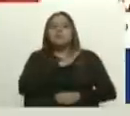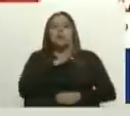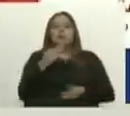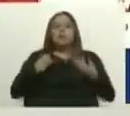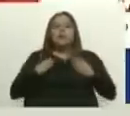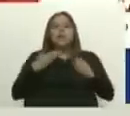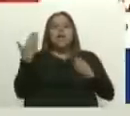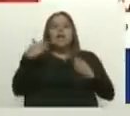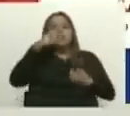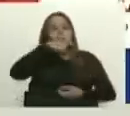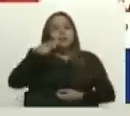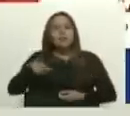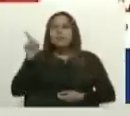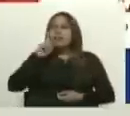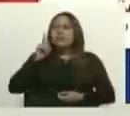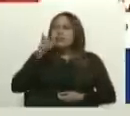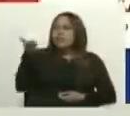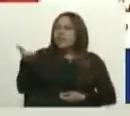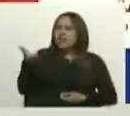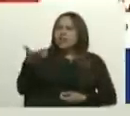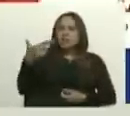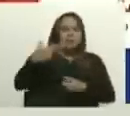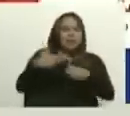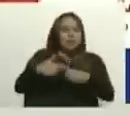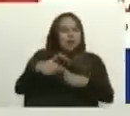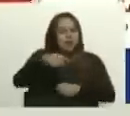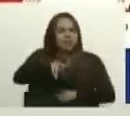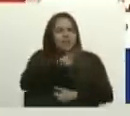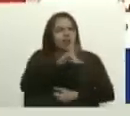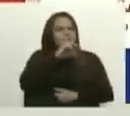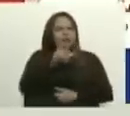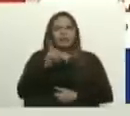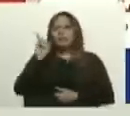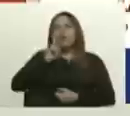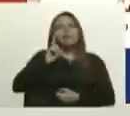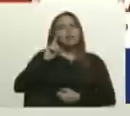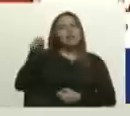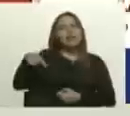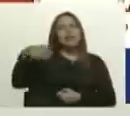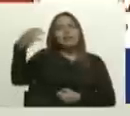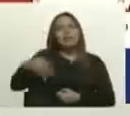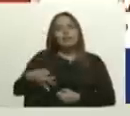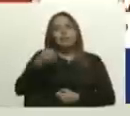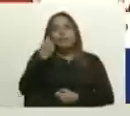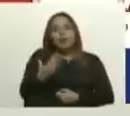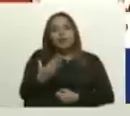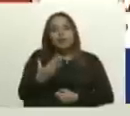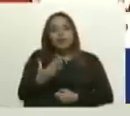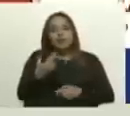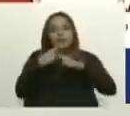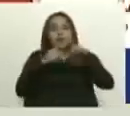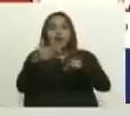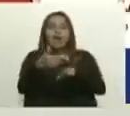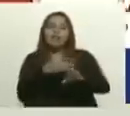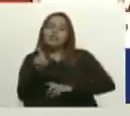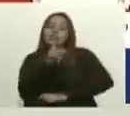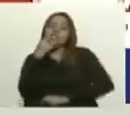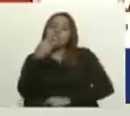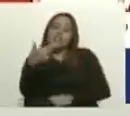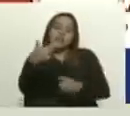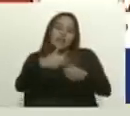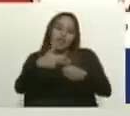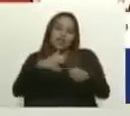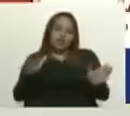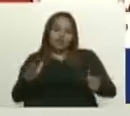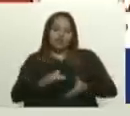antes. Mentira que es malo. Es muy bueno. ¿Sabe qué es lo que ocurre? Que antes eso ellos no lo llamaban petróleo.